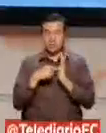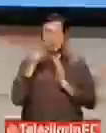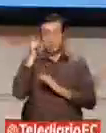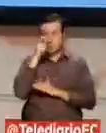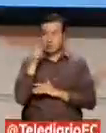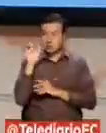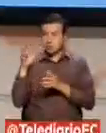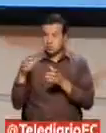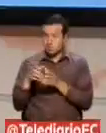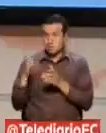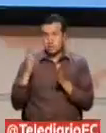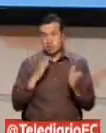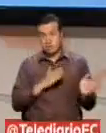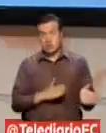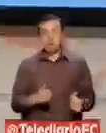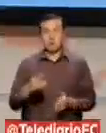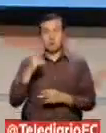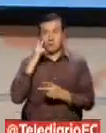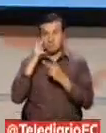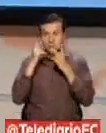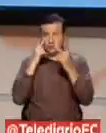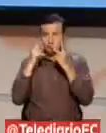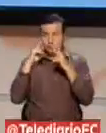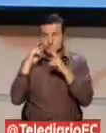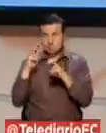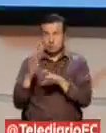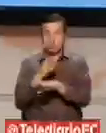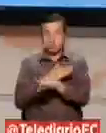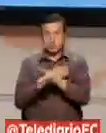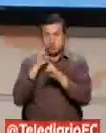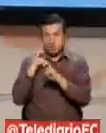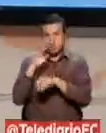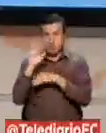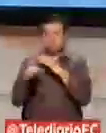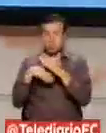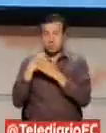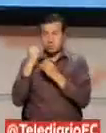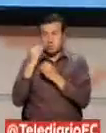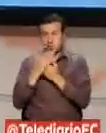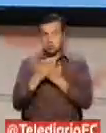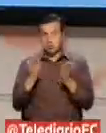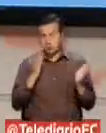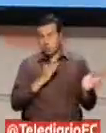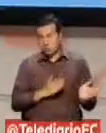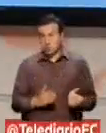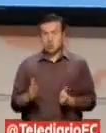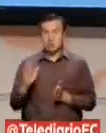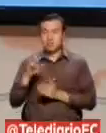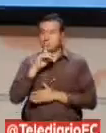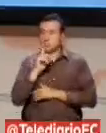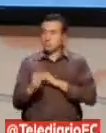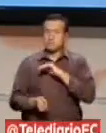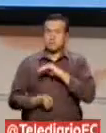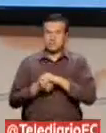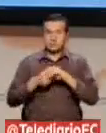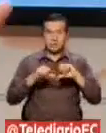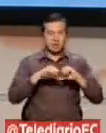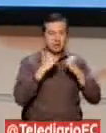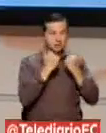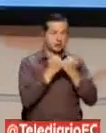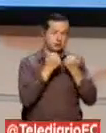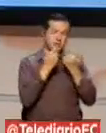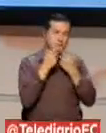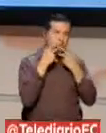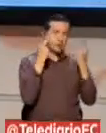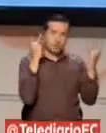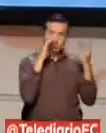Fiscalía, en el momento en que se encuentra en indagación previa, toda la investigación como tal tiene un carácter reservado. En la Asamblea es un tema público,